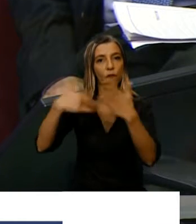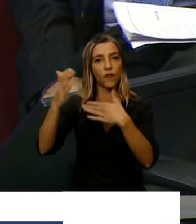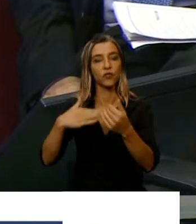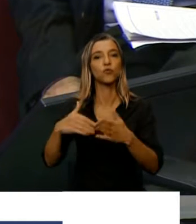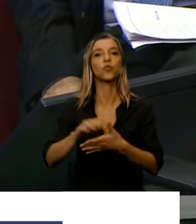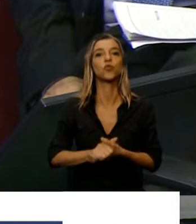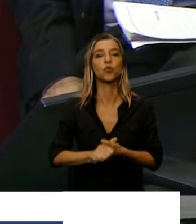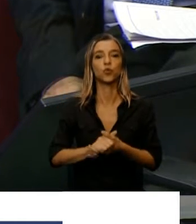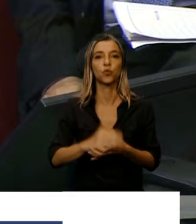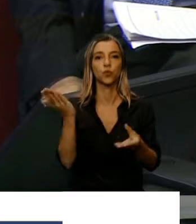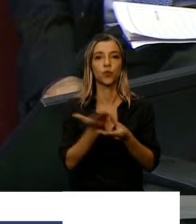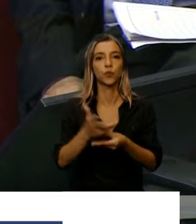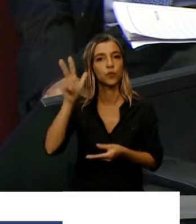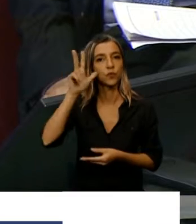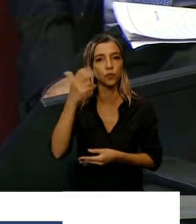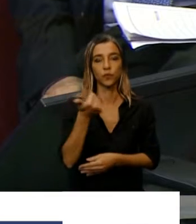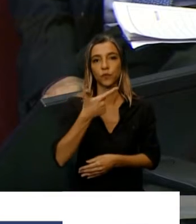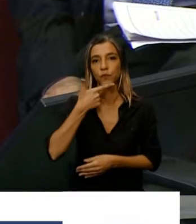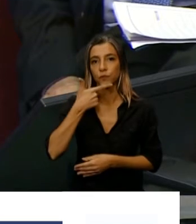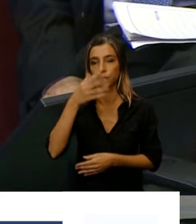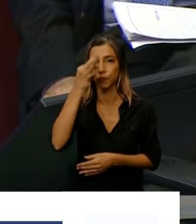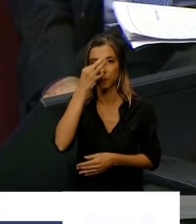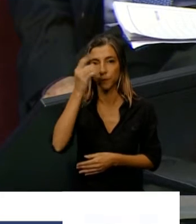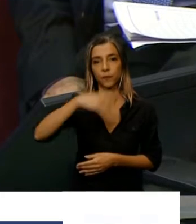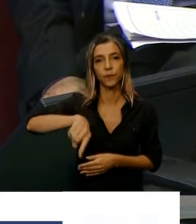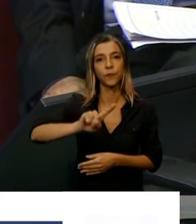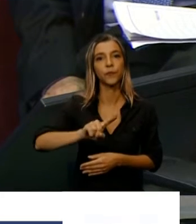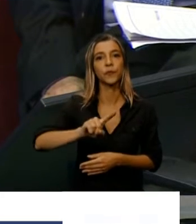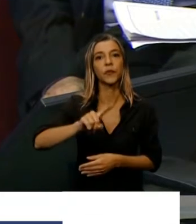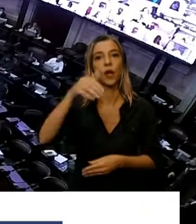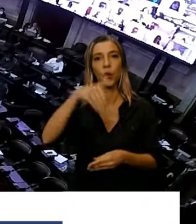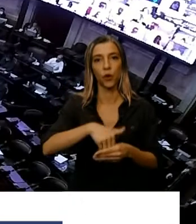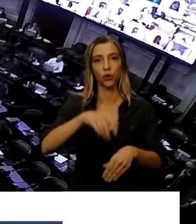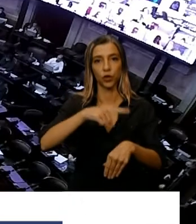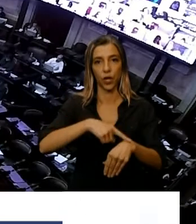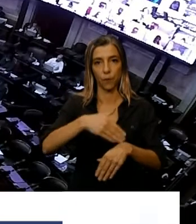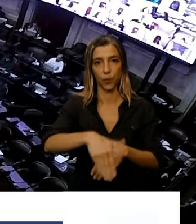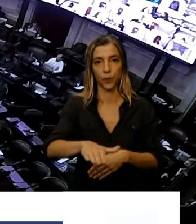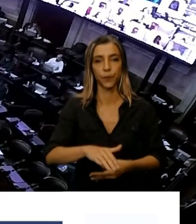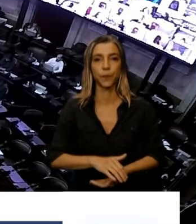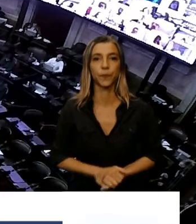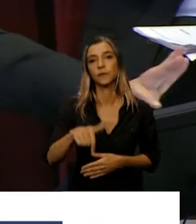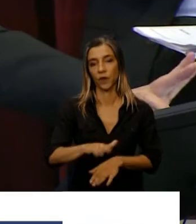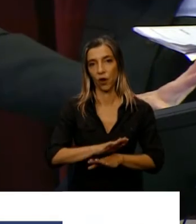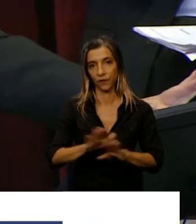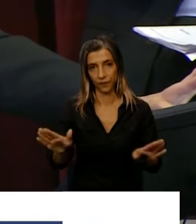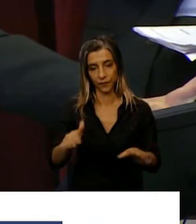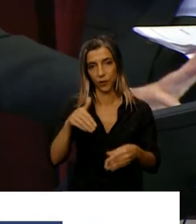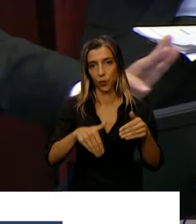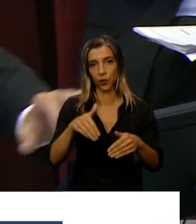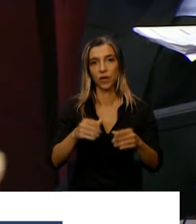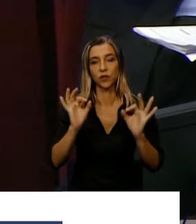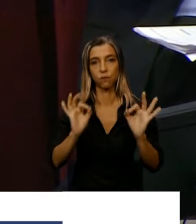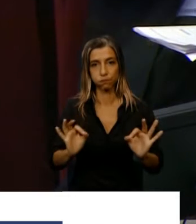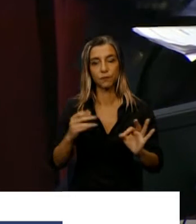expediente 86S20. Sírvanse marcar su voto. Tiempo. Se cierra la votación.